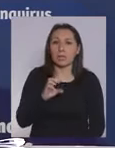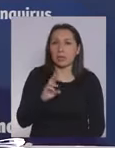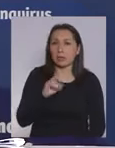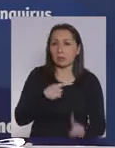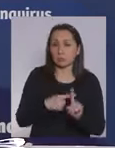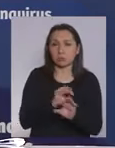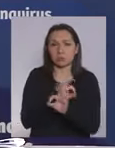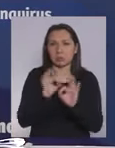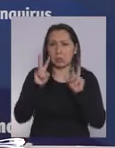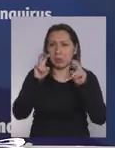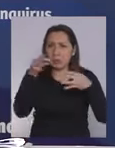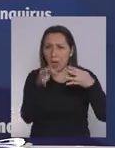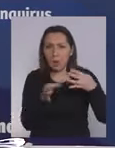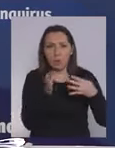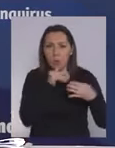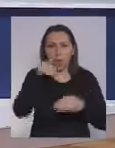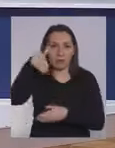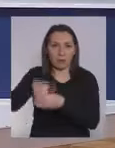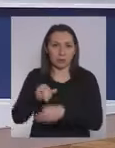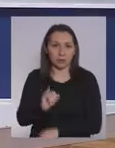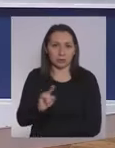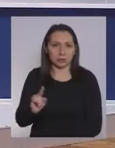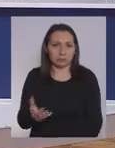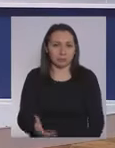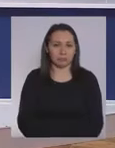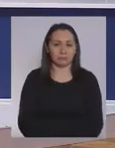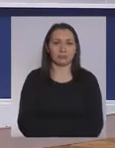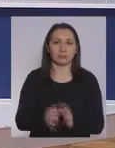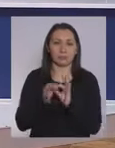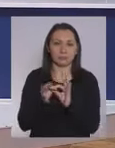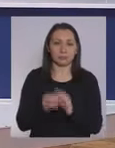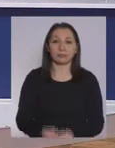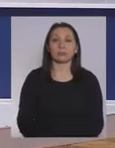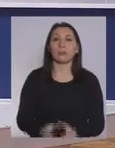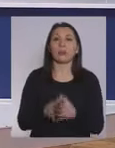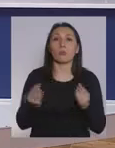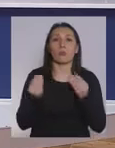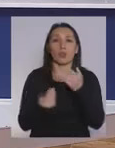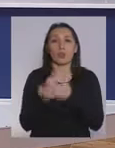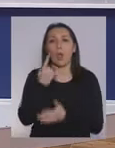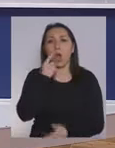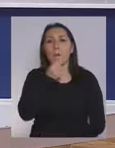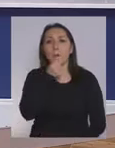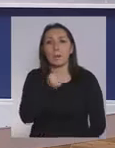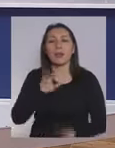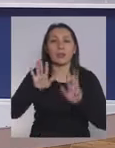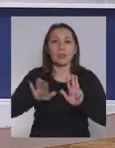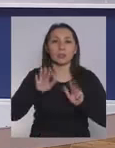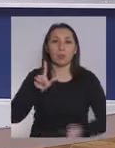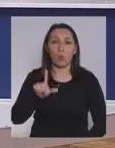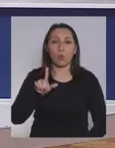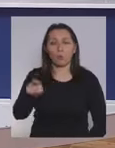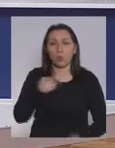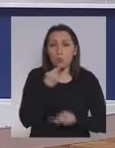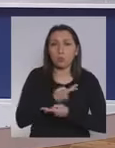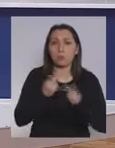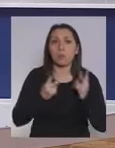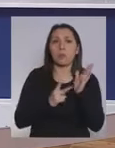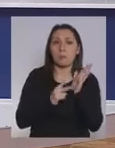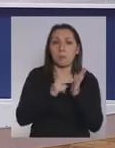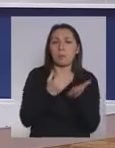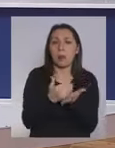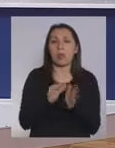variable de un plebiscito muchas gracias muy buenos días el 19 de julio ministro de ustedes anunció el plan paso